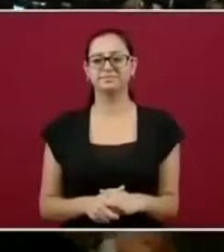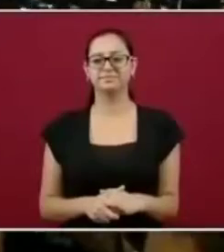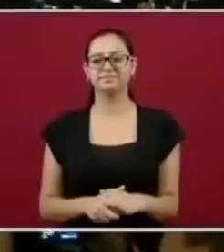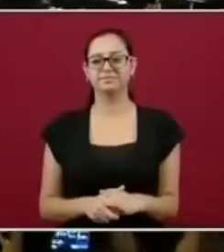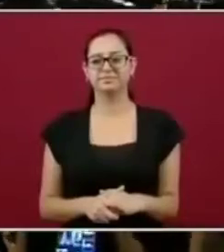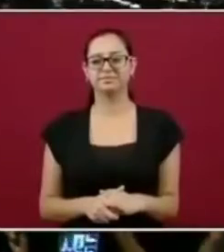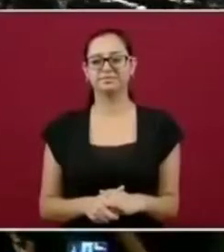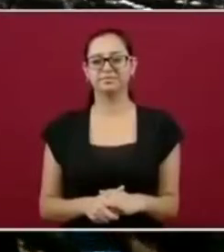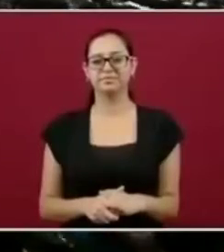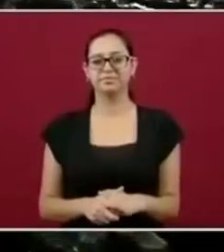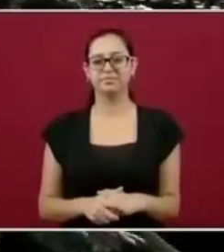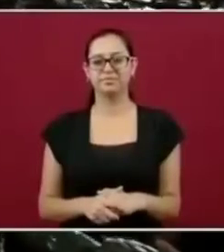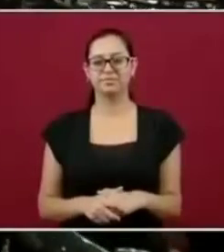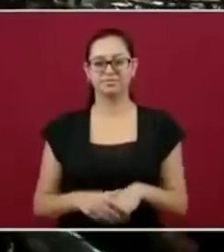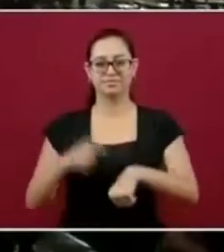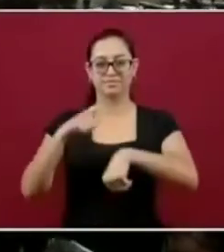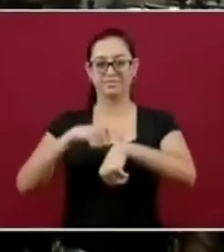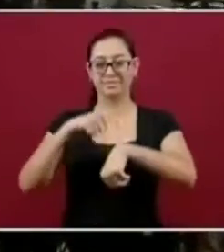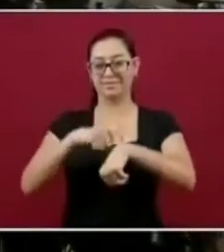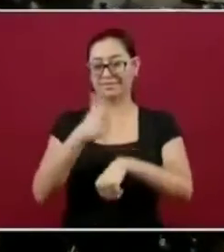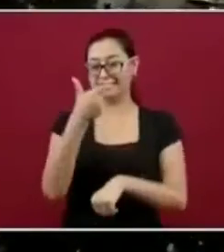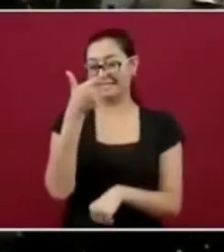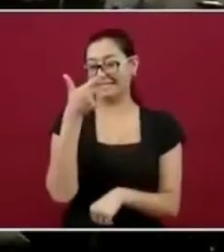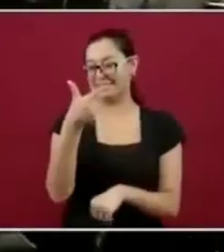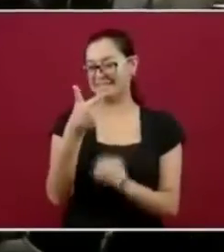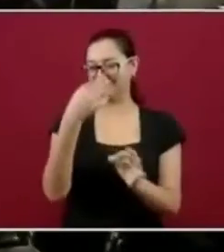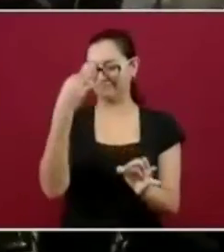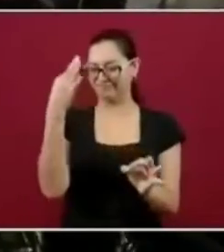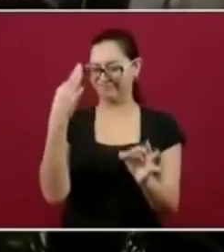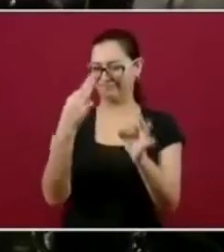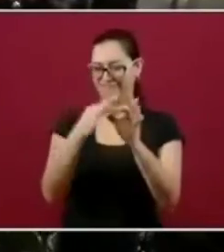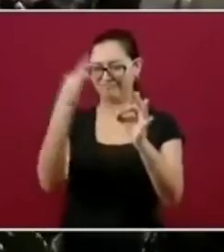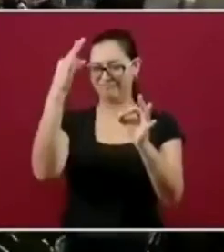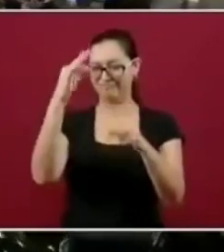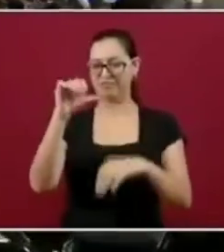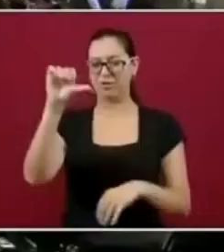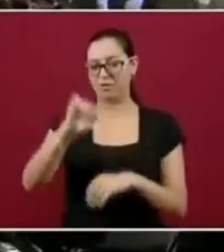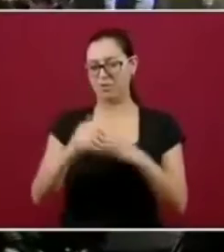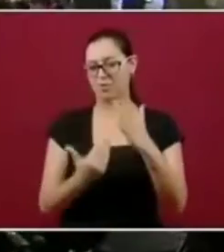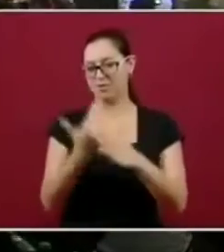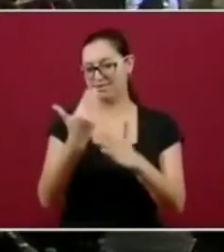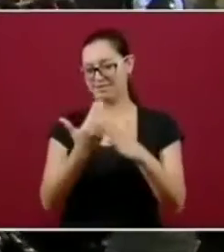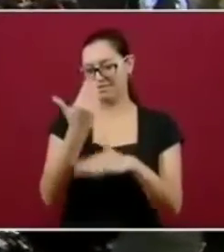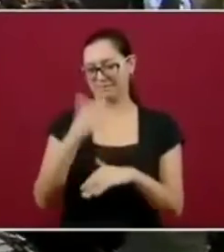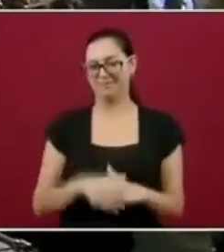Estamos a las 7 en punto de la mañana.